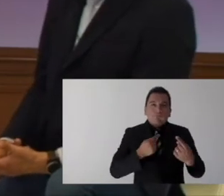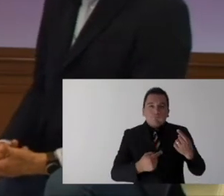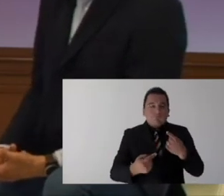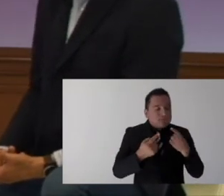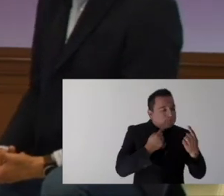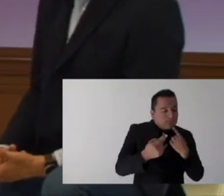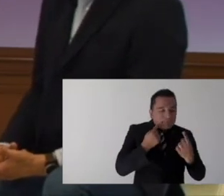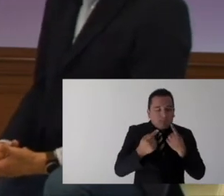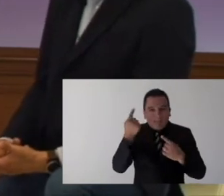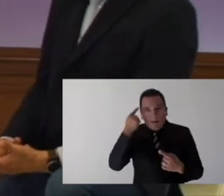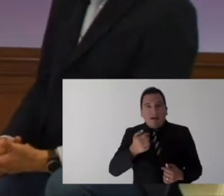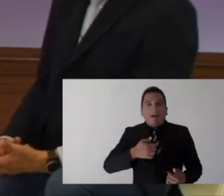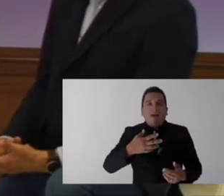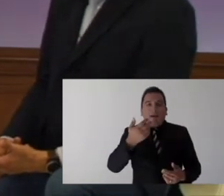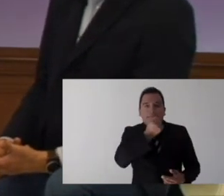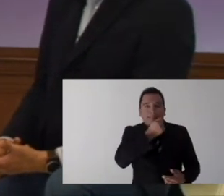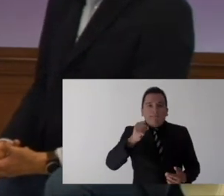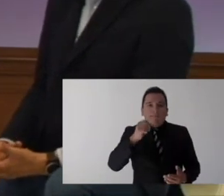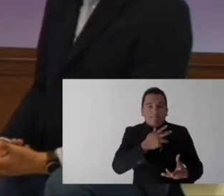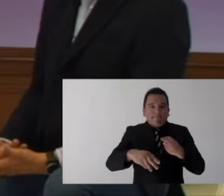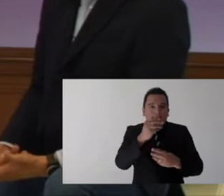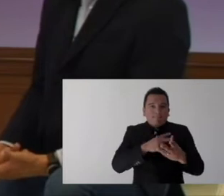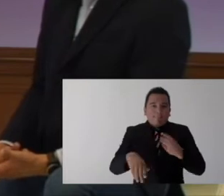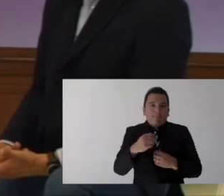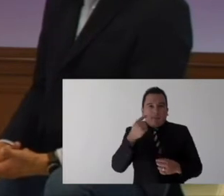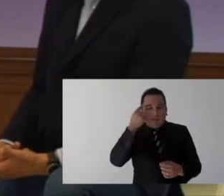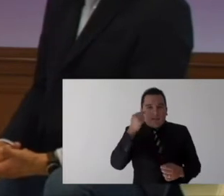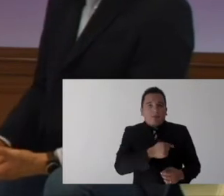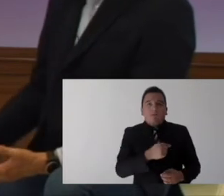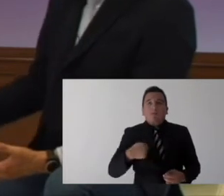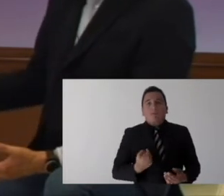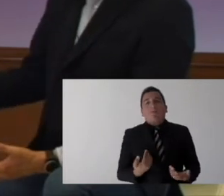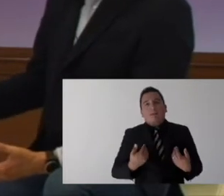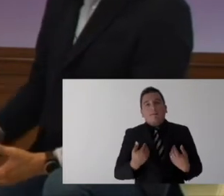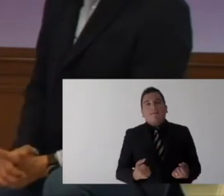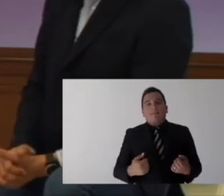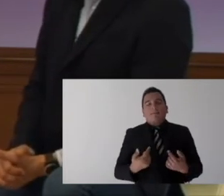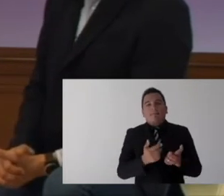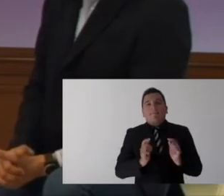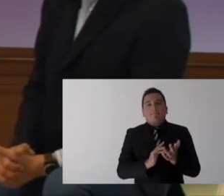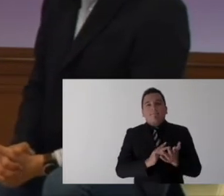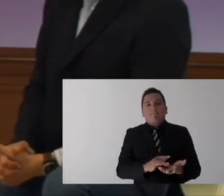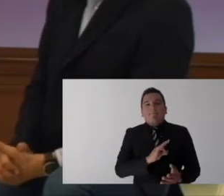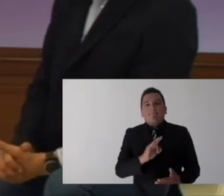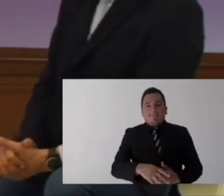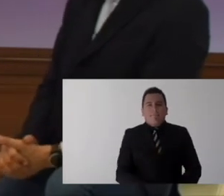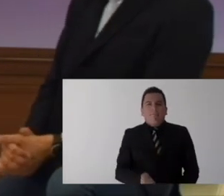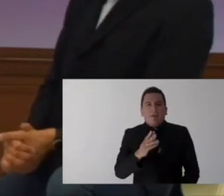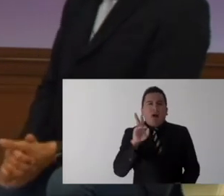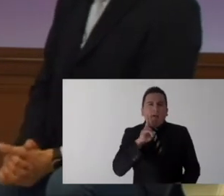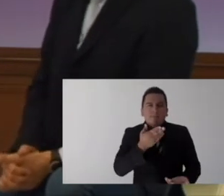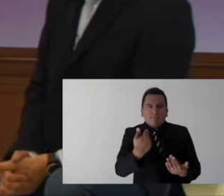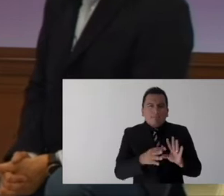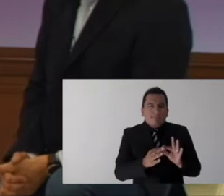de habilidades para que se tenga una incidencia eficaz en la vida pública. ¿En qué consiste este programa? Platícanos.